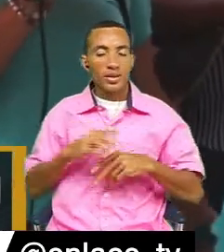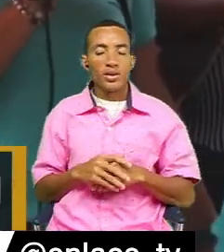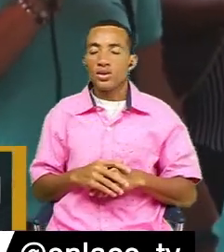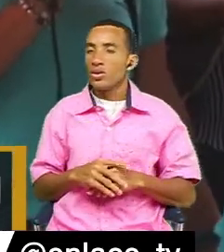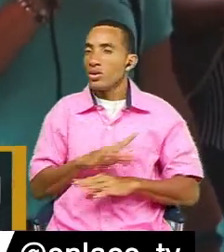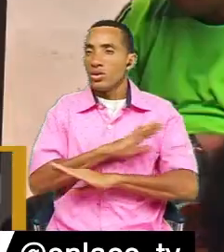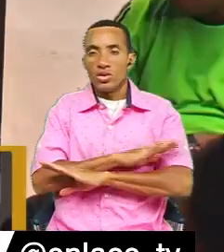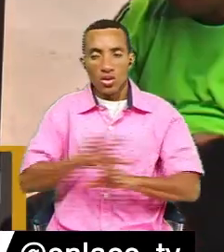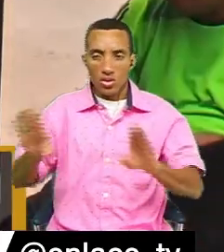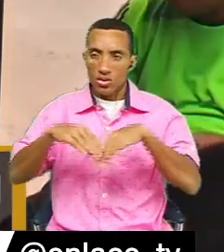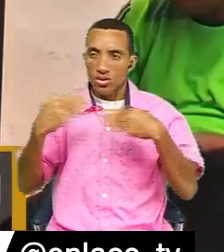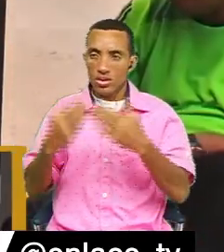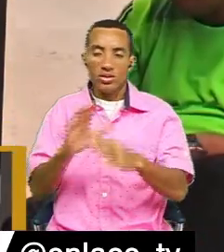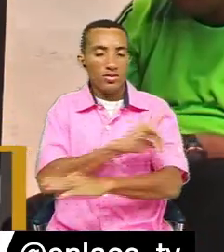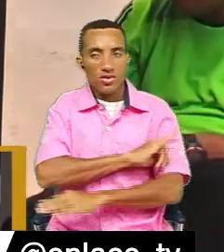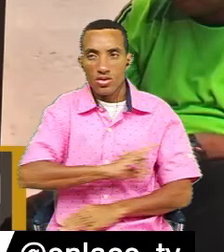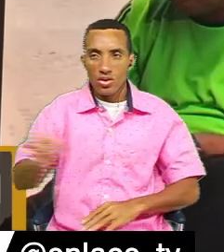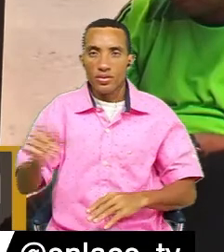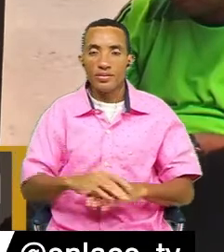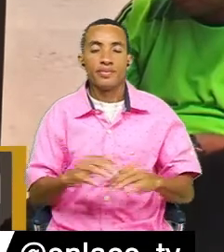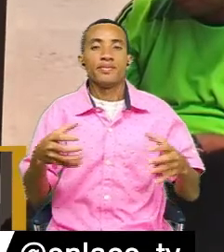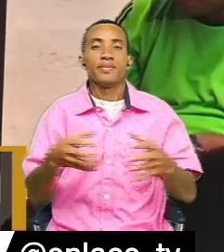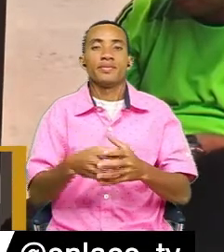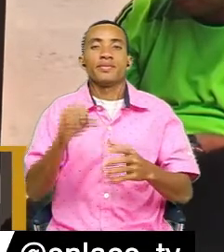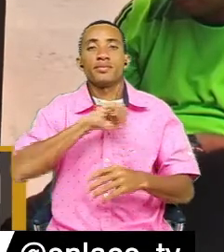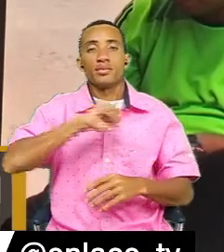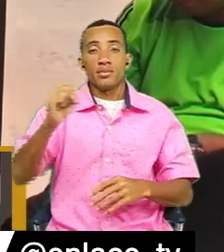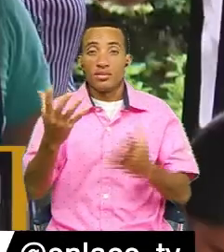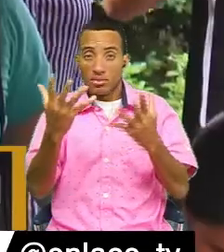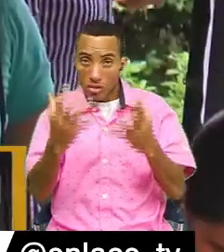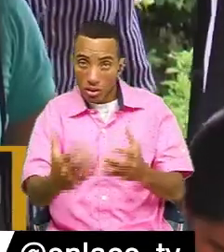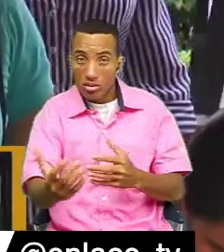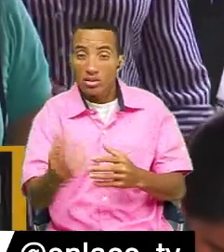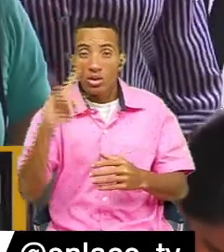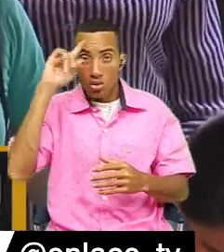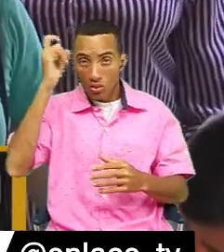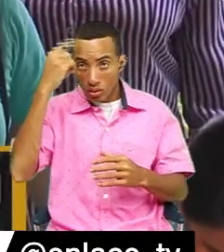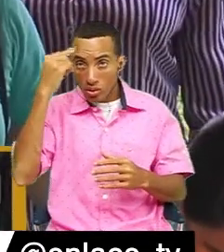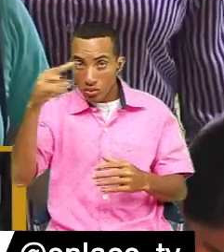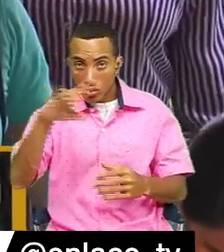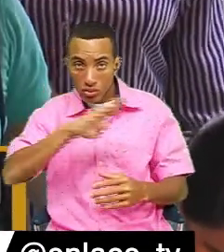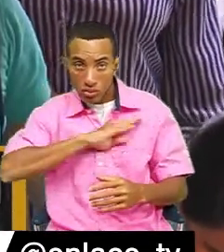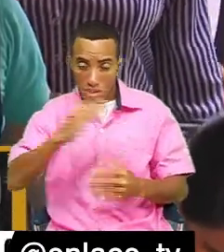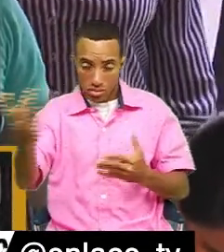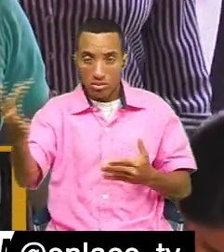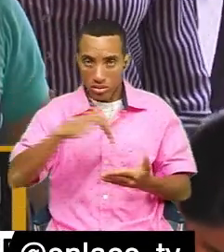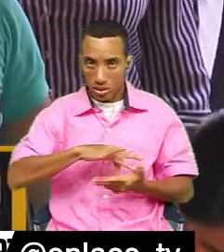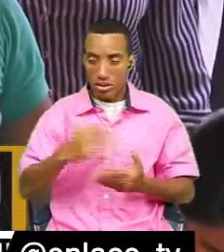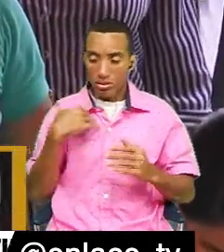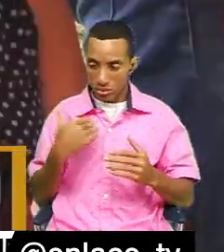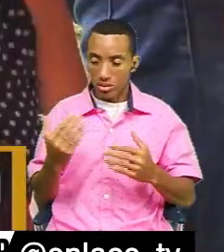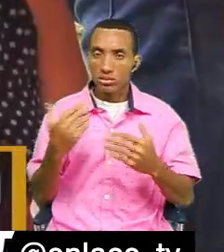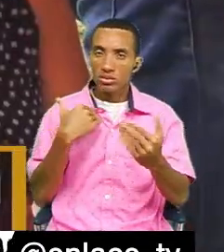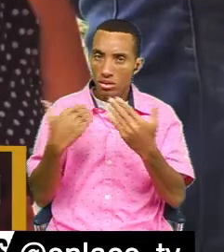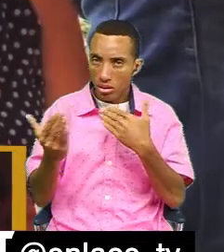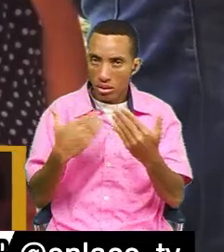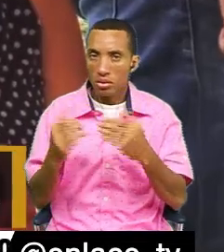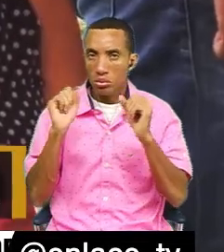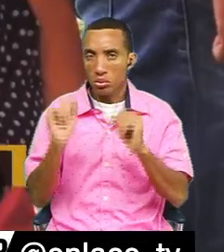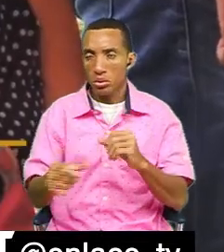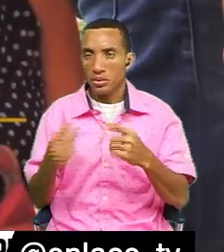al megacolegio. El sindicato está dispuesto a dialogar con el gobierno. Ellos mencionaron que no es justo que se empiece a privatizar la